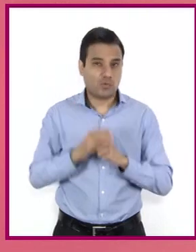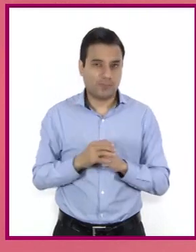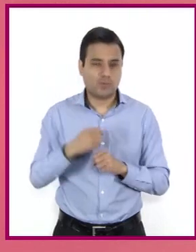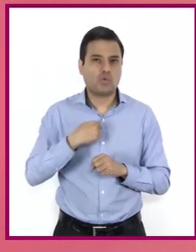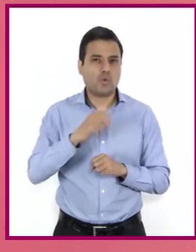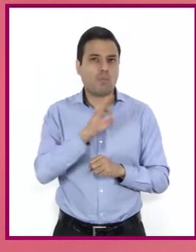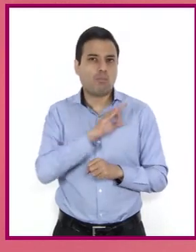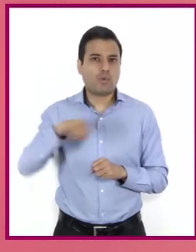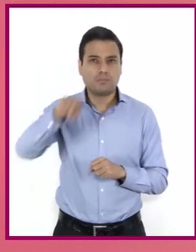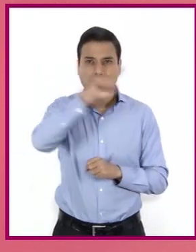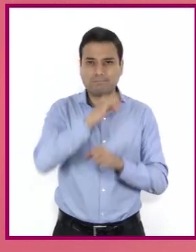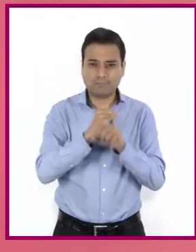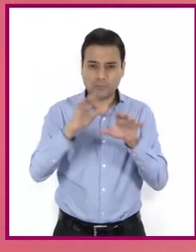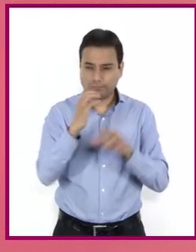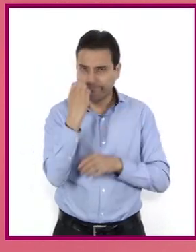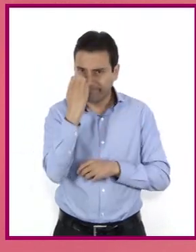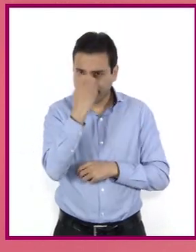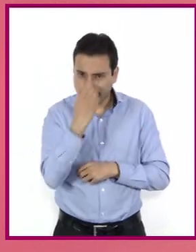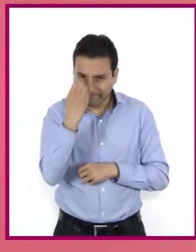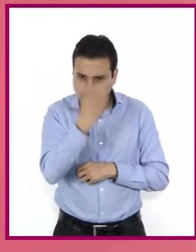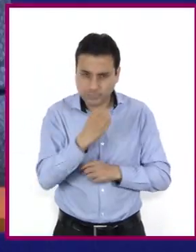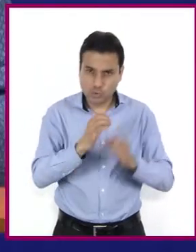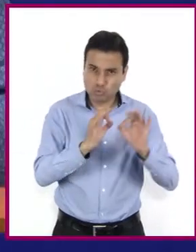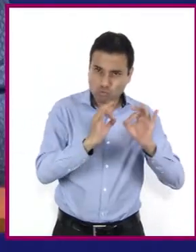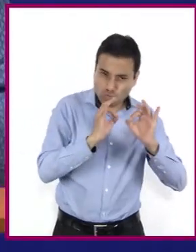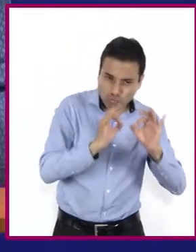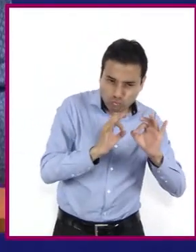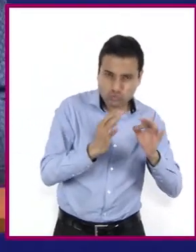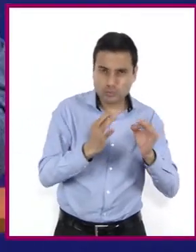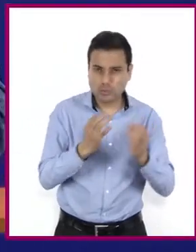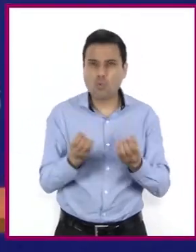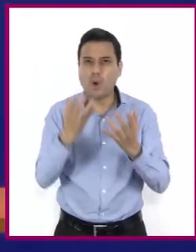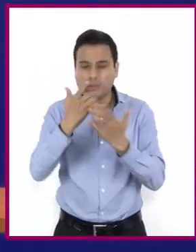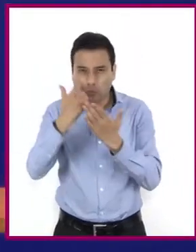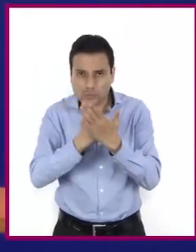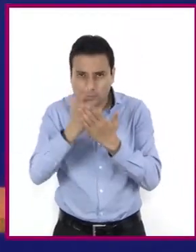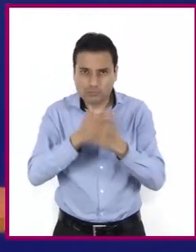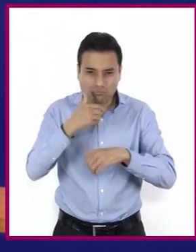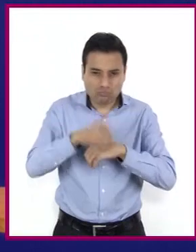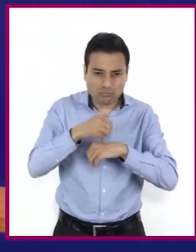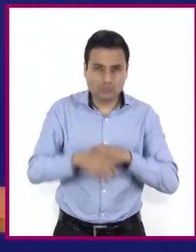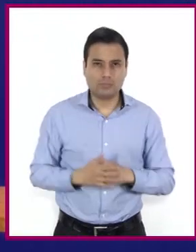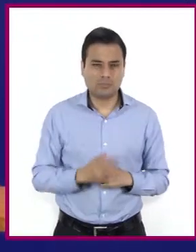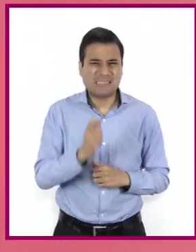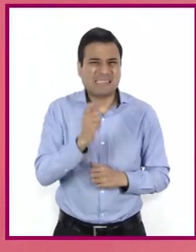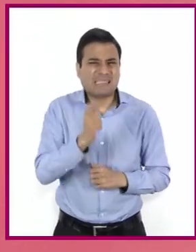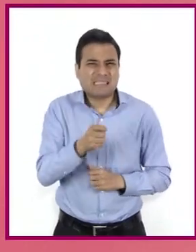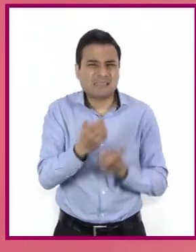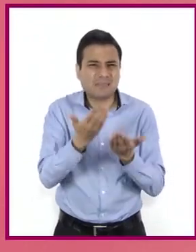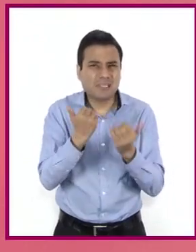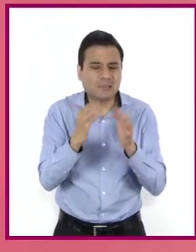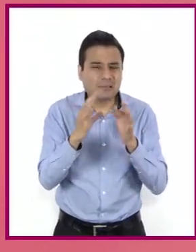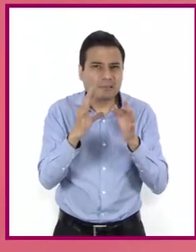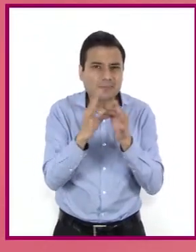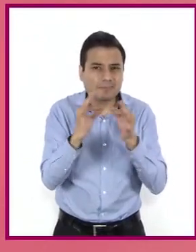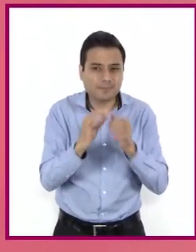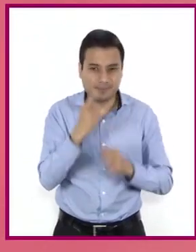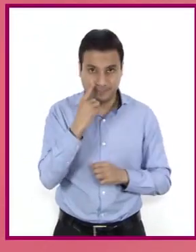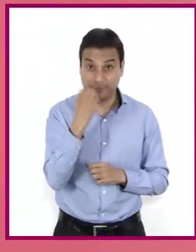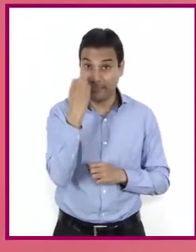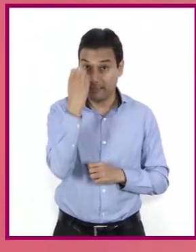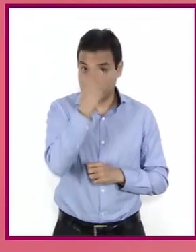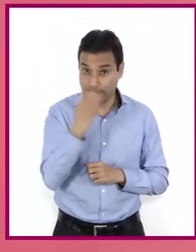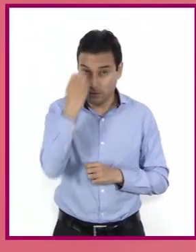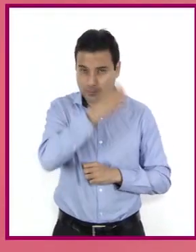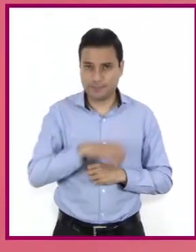análisis cualitativos y cuantitativos. Oh, ¿y eso qué quiere decir, maestra? El análisis